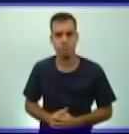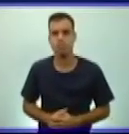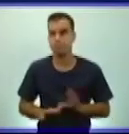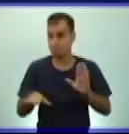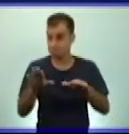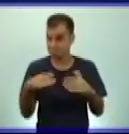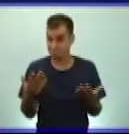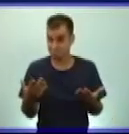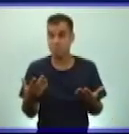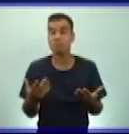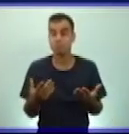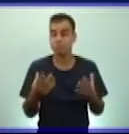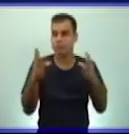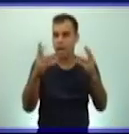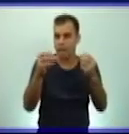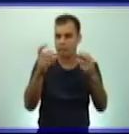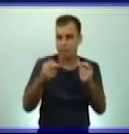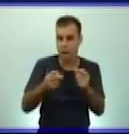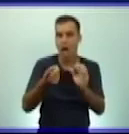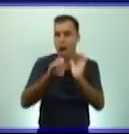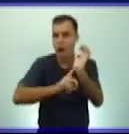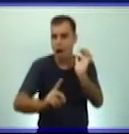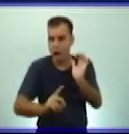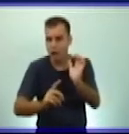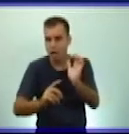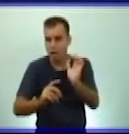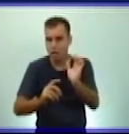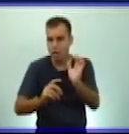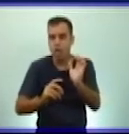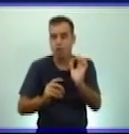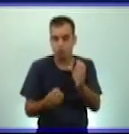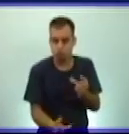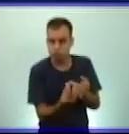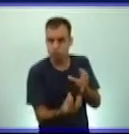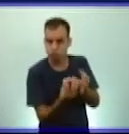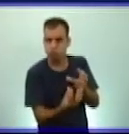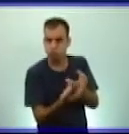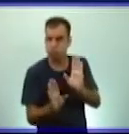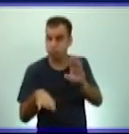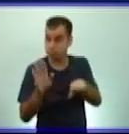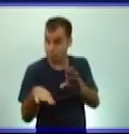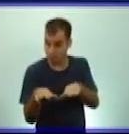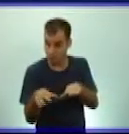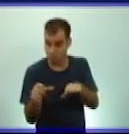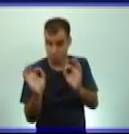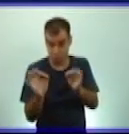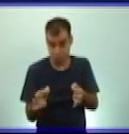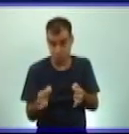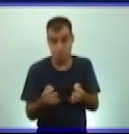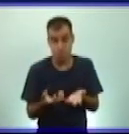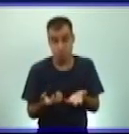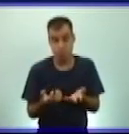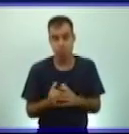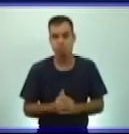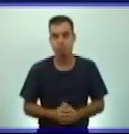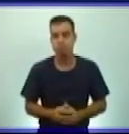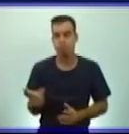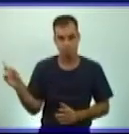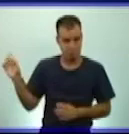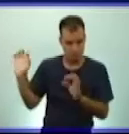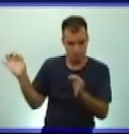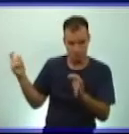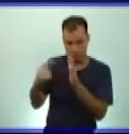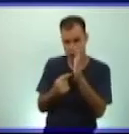Depende de la cantidad de energía transmitida o suministrada, de la masa y del calor